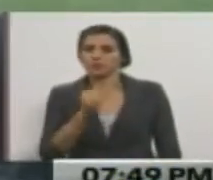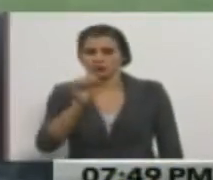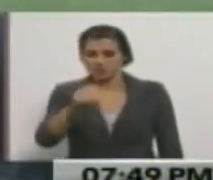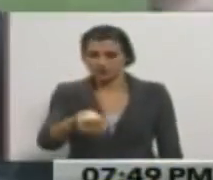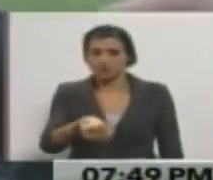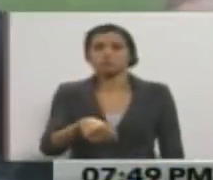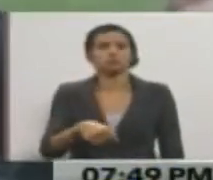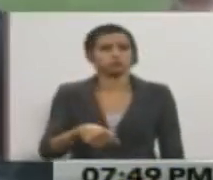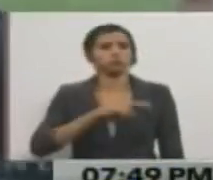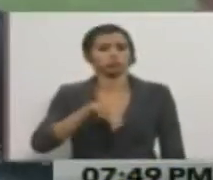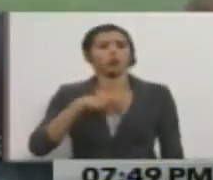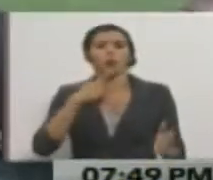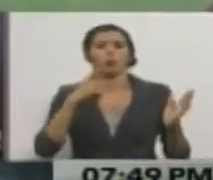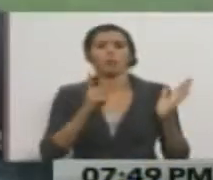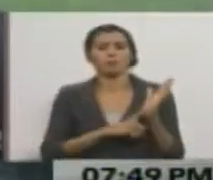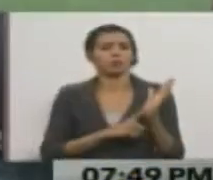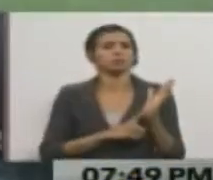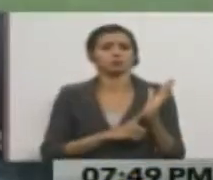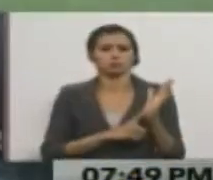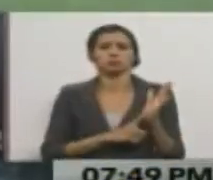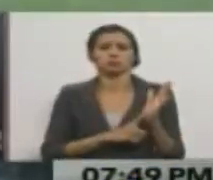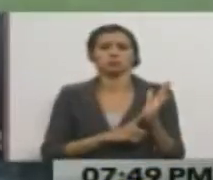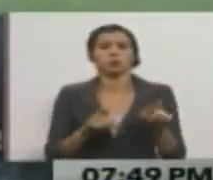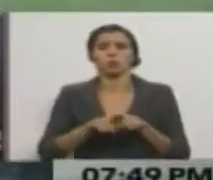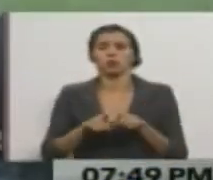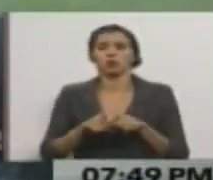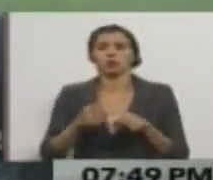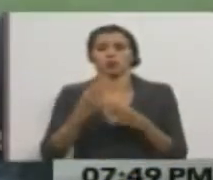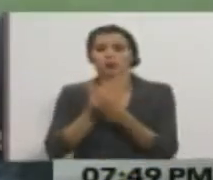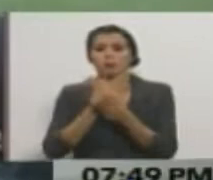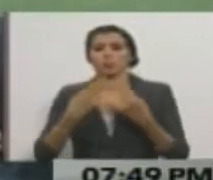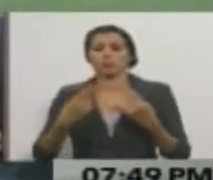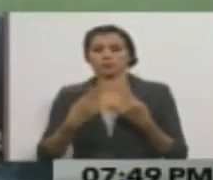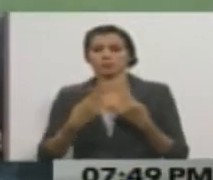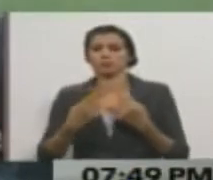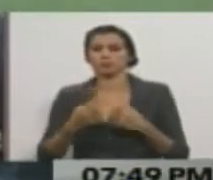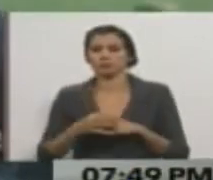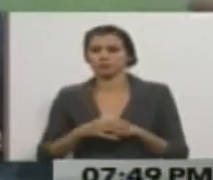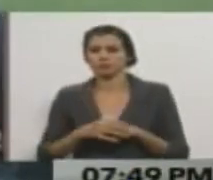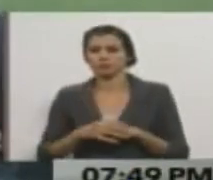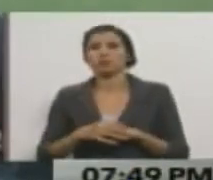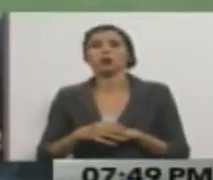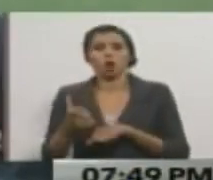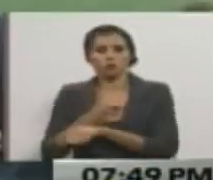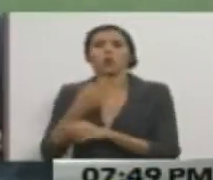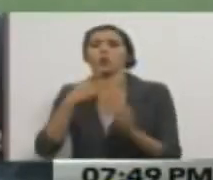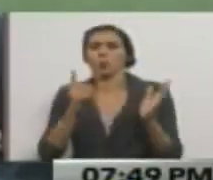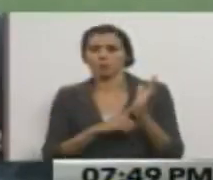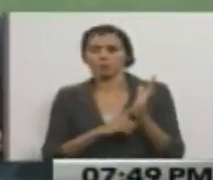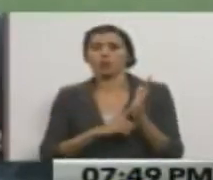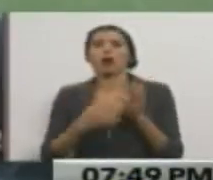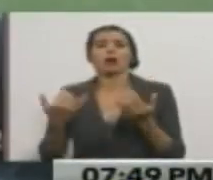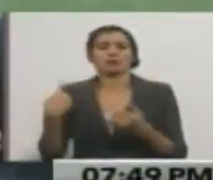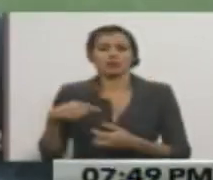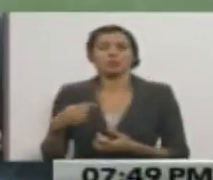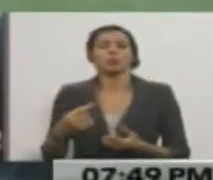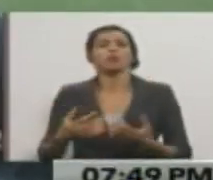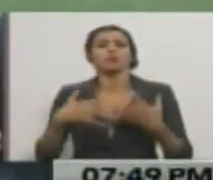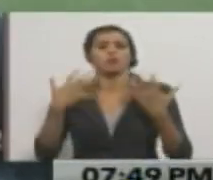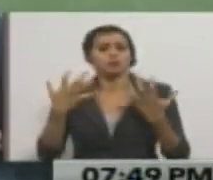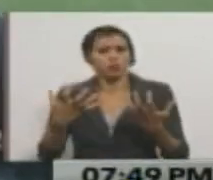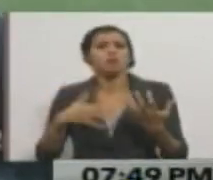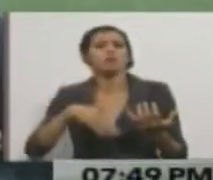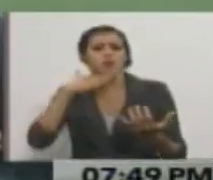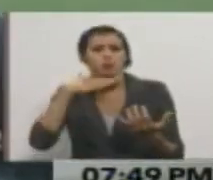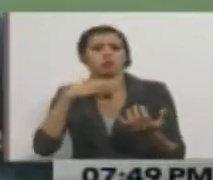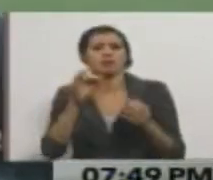cumplió en... como lo prometió con el tema del trigo. Hoy ya tenemos suficiente trigo a este momento para